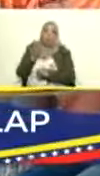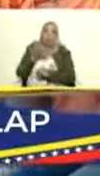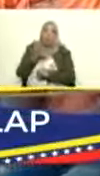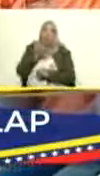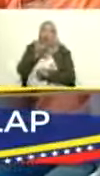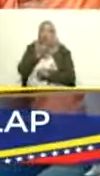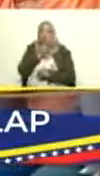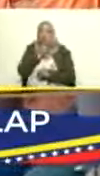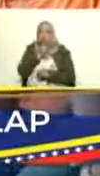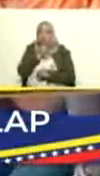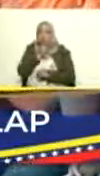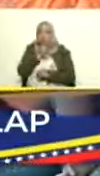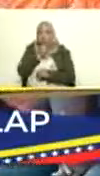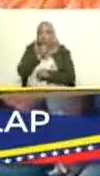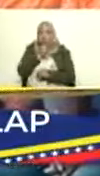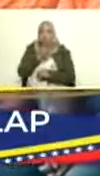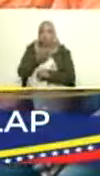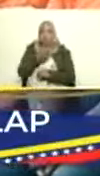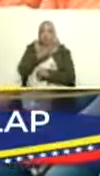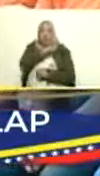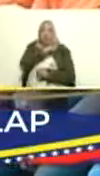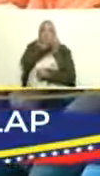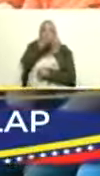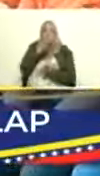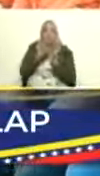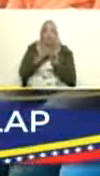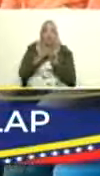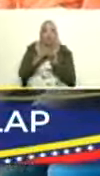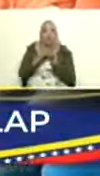abuela, de la mujer jefa del hogar,